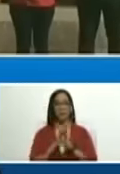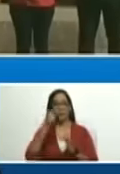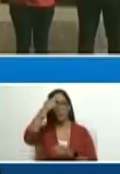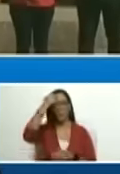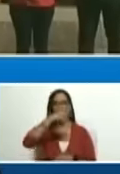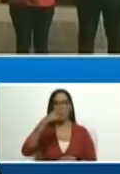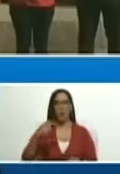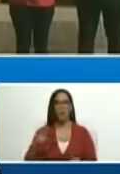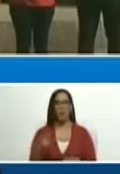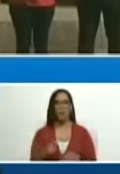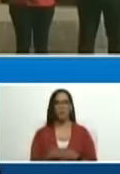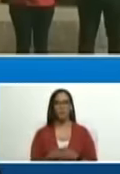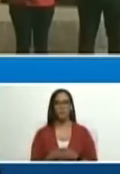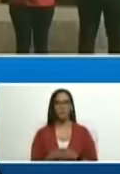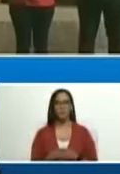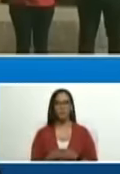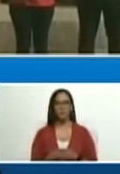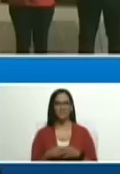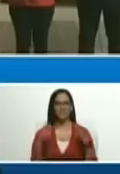pueblo.